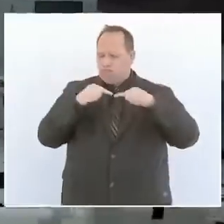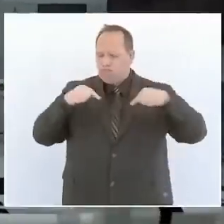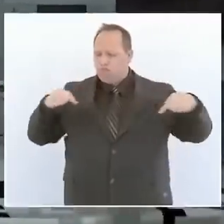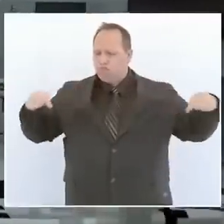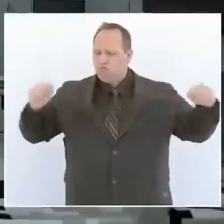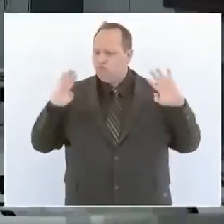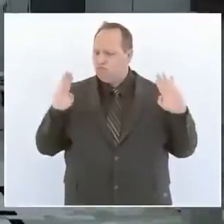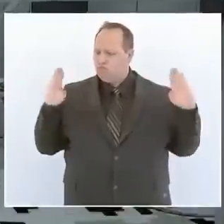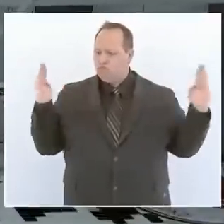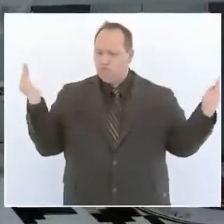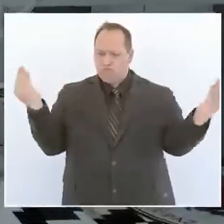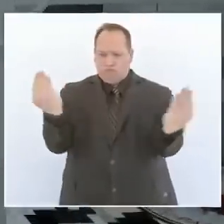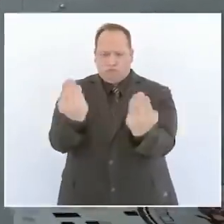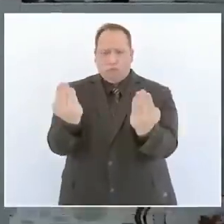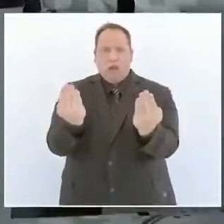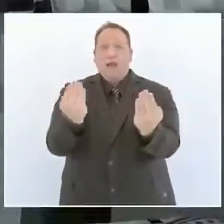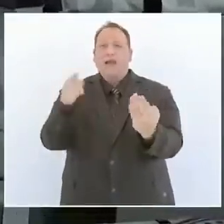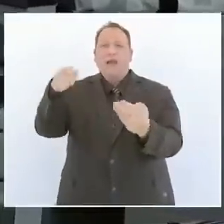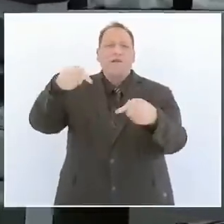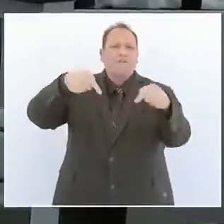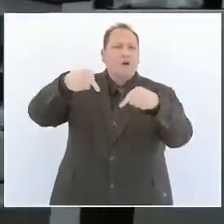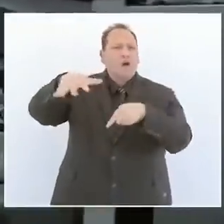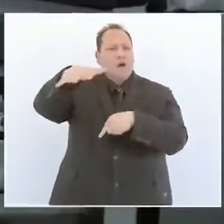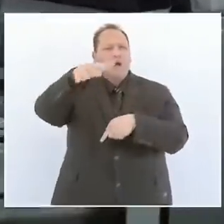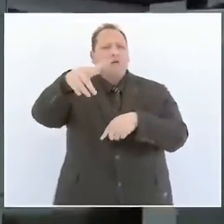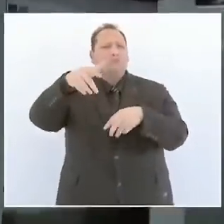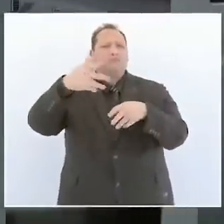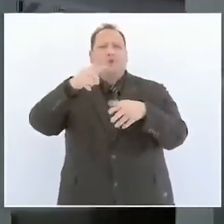perimetral, con esta cancha,